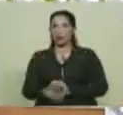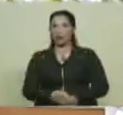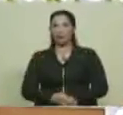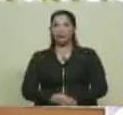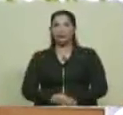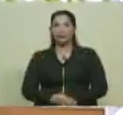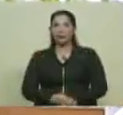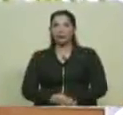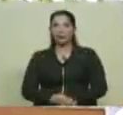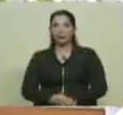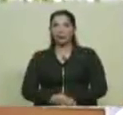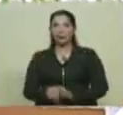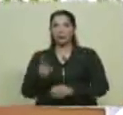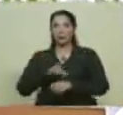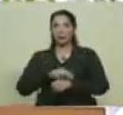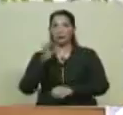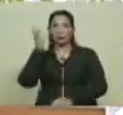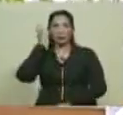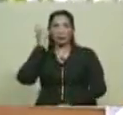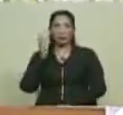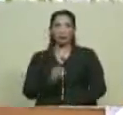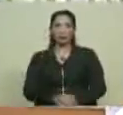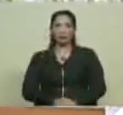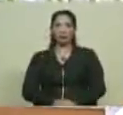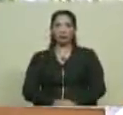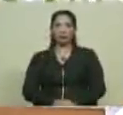Ciudadana doctora Ruth de Céspedes,